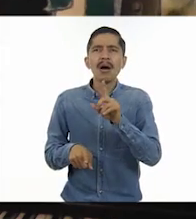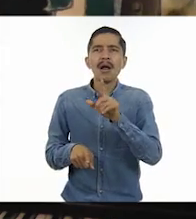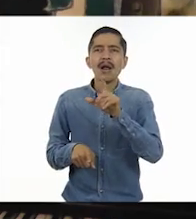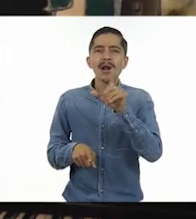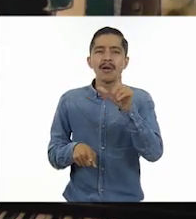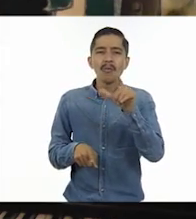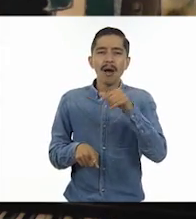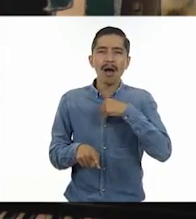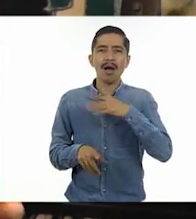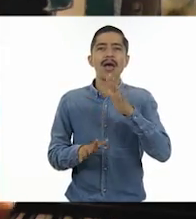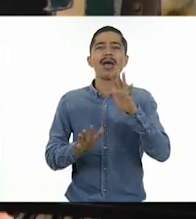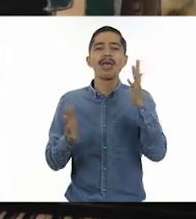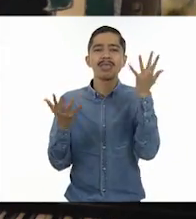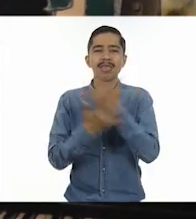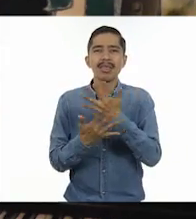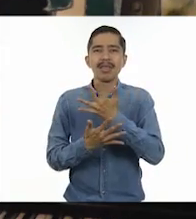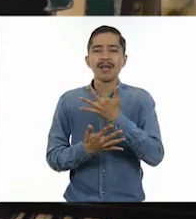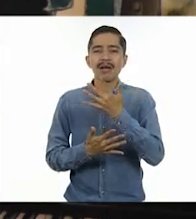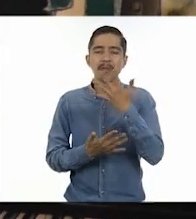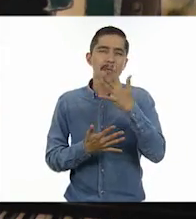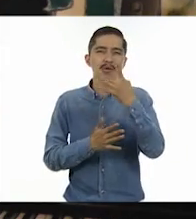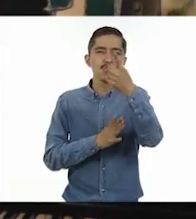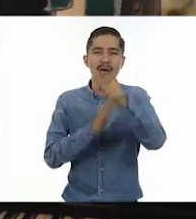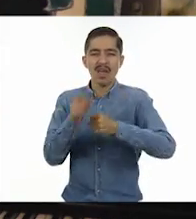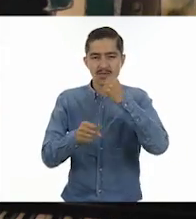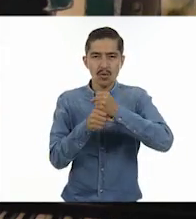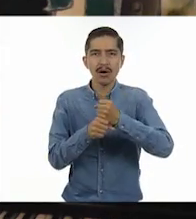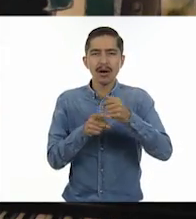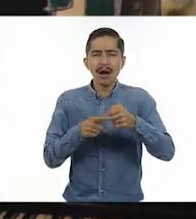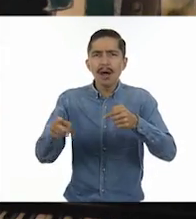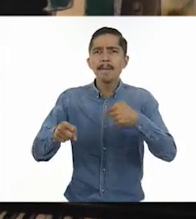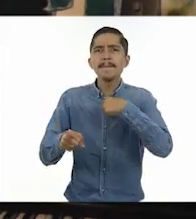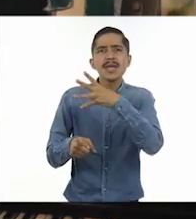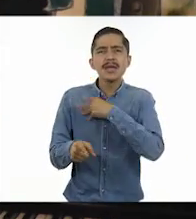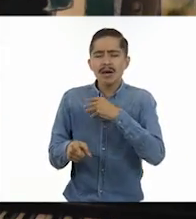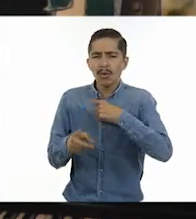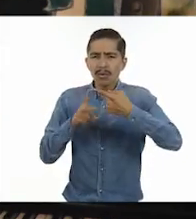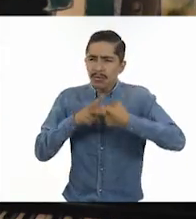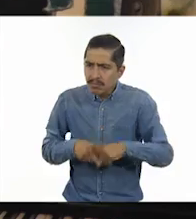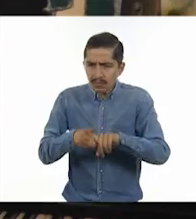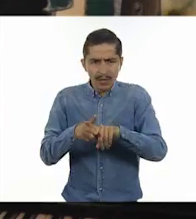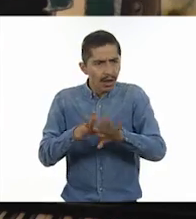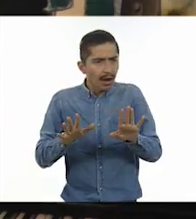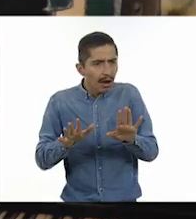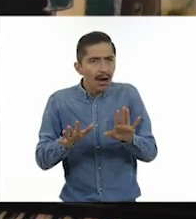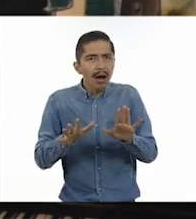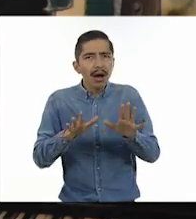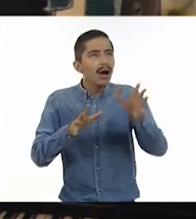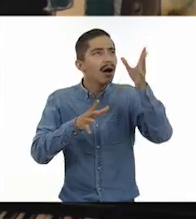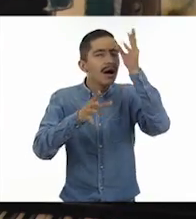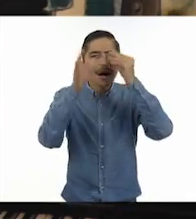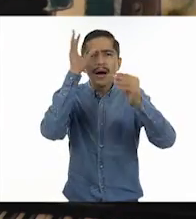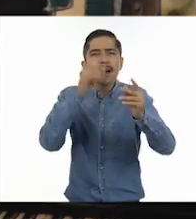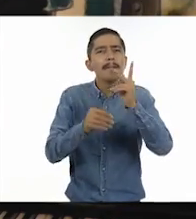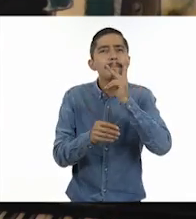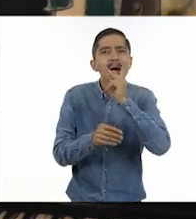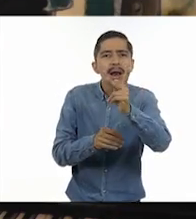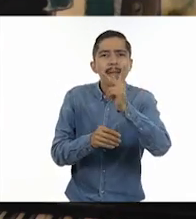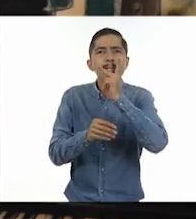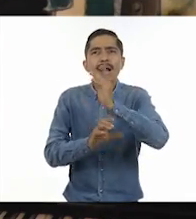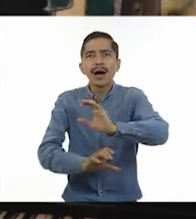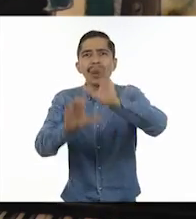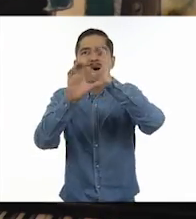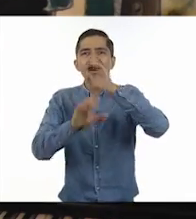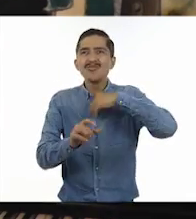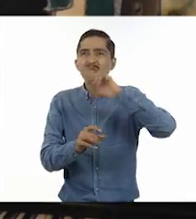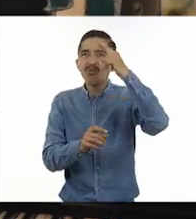tiempo, entre los 6 meses y el año, mi hijo empezó a repetir todas y cada una de las palabras y las canciones que